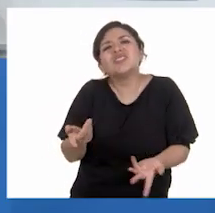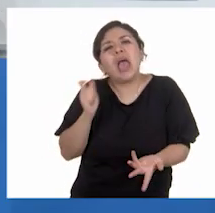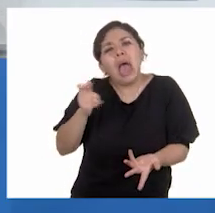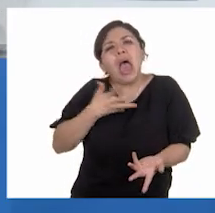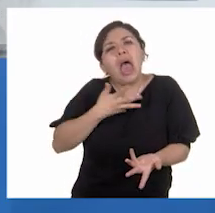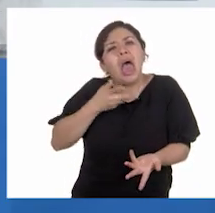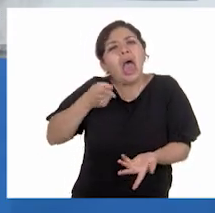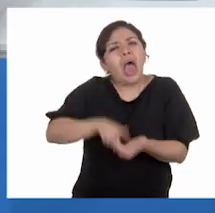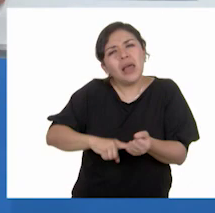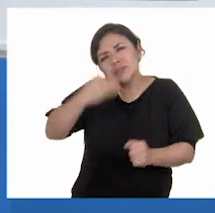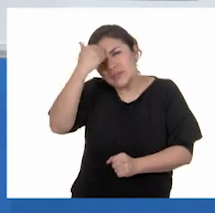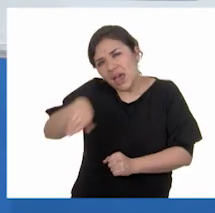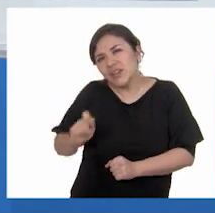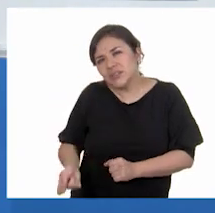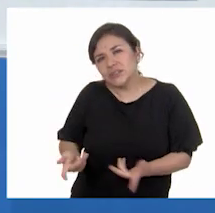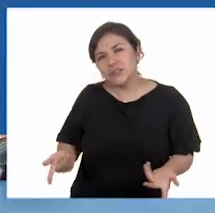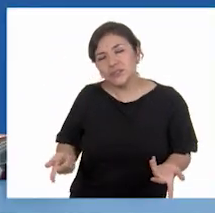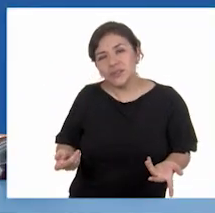que significa?